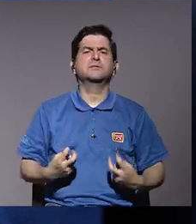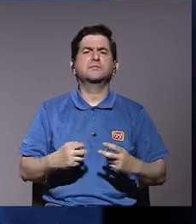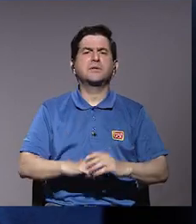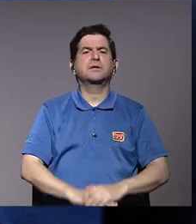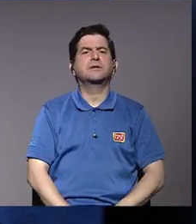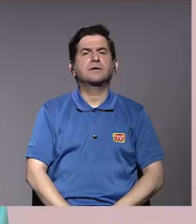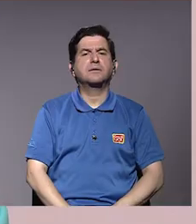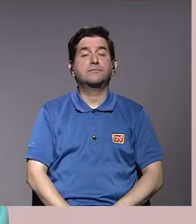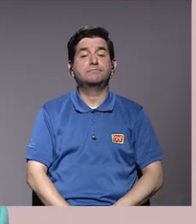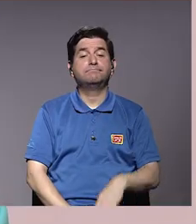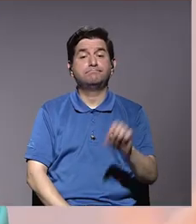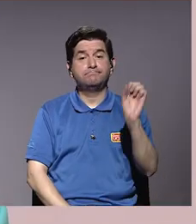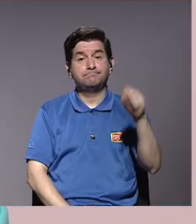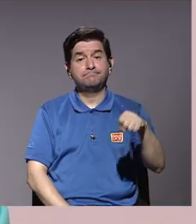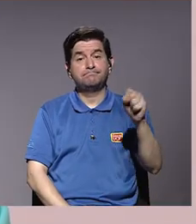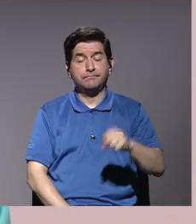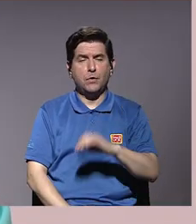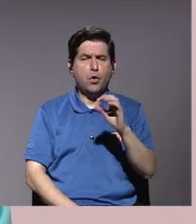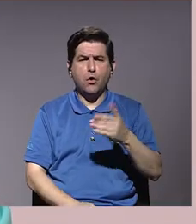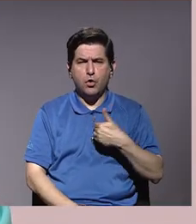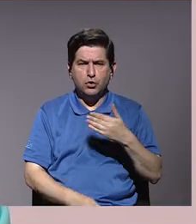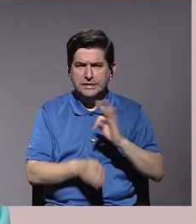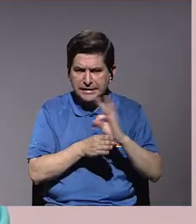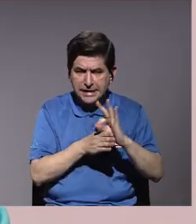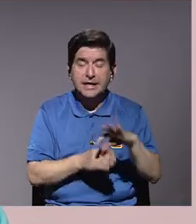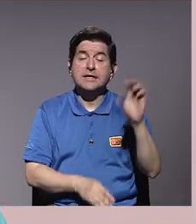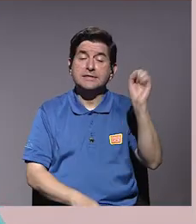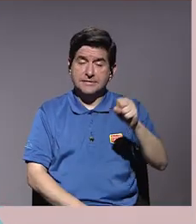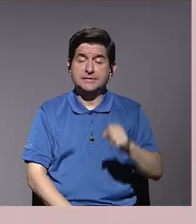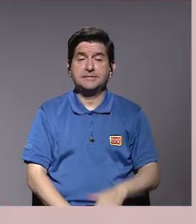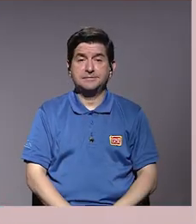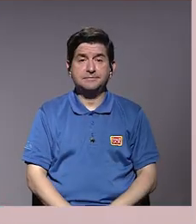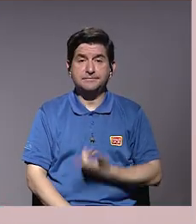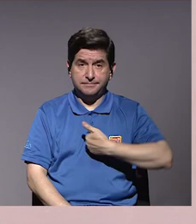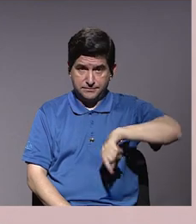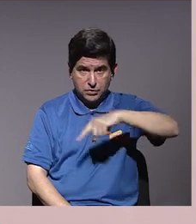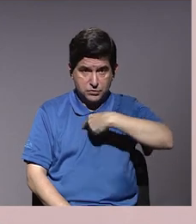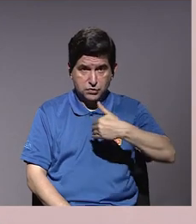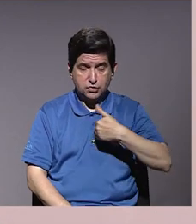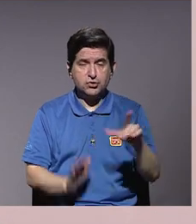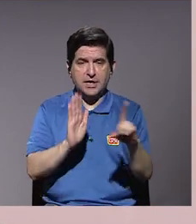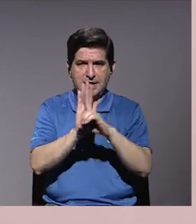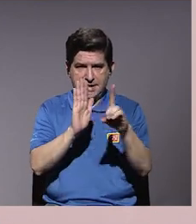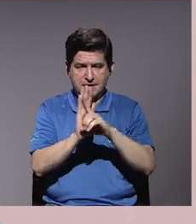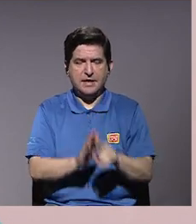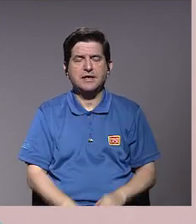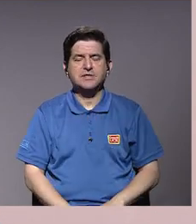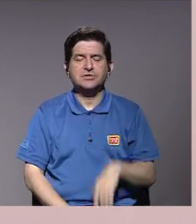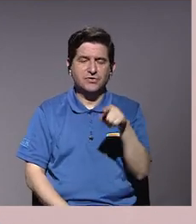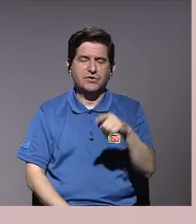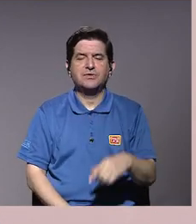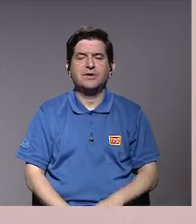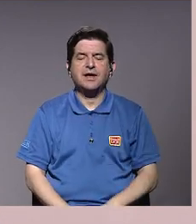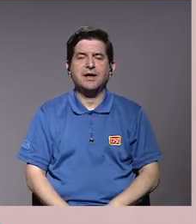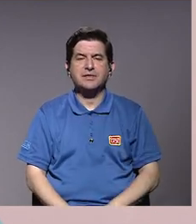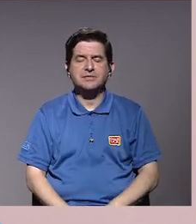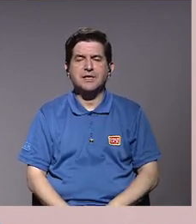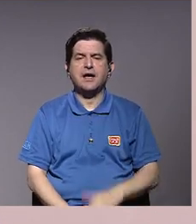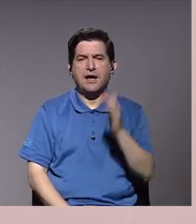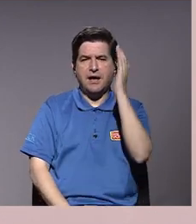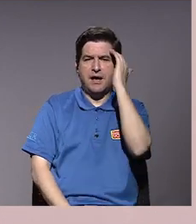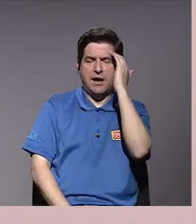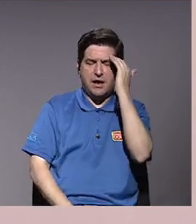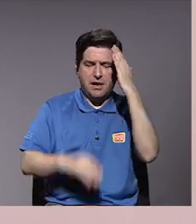examinen o recibir algún tratamiento. Sí, nosotros tenemos un derecho que se llama el consentimiento informado.